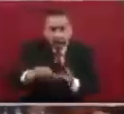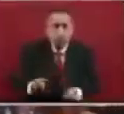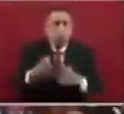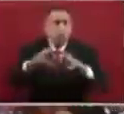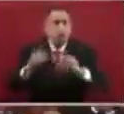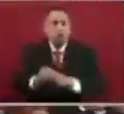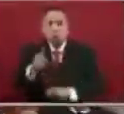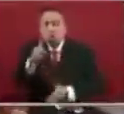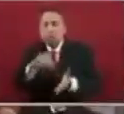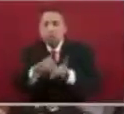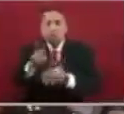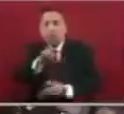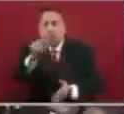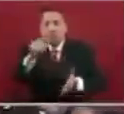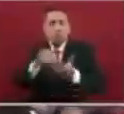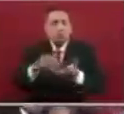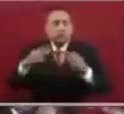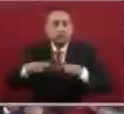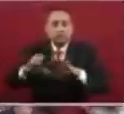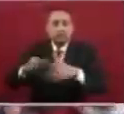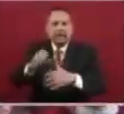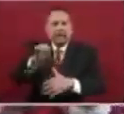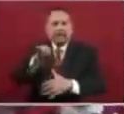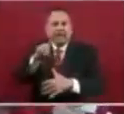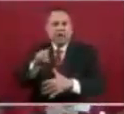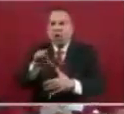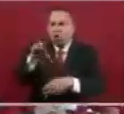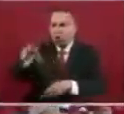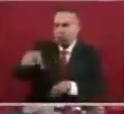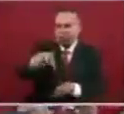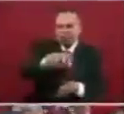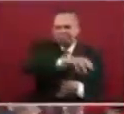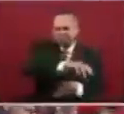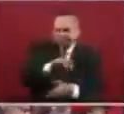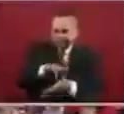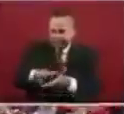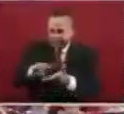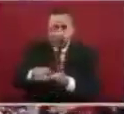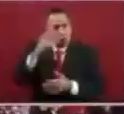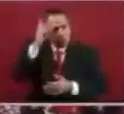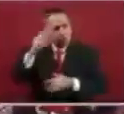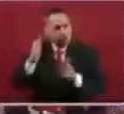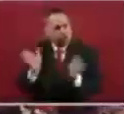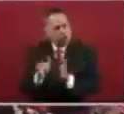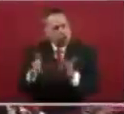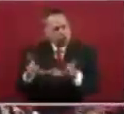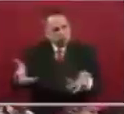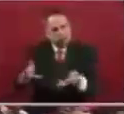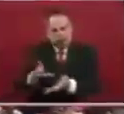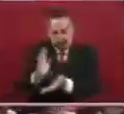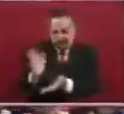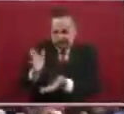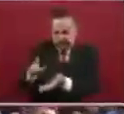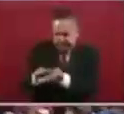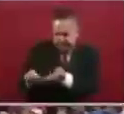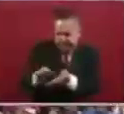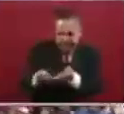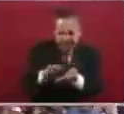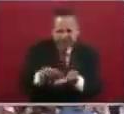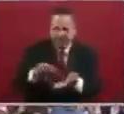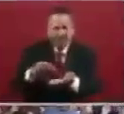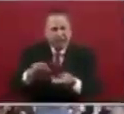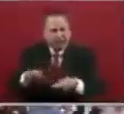1,200,000 comuneros, ejidatarios y pequeños propietarios, y por primera